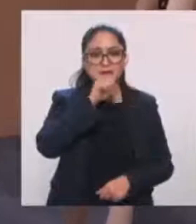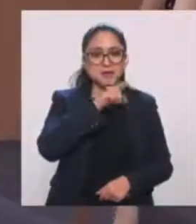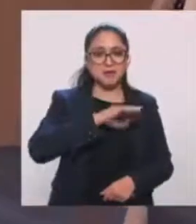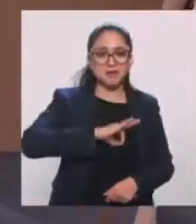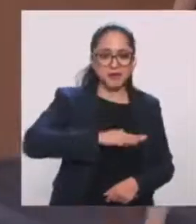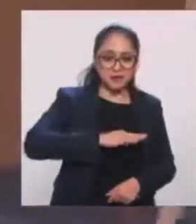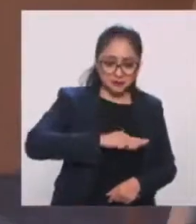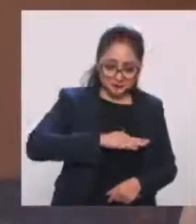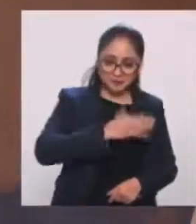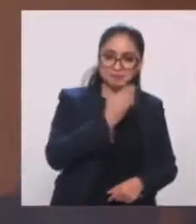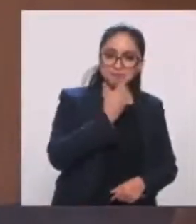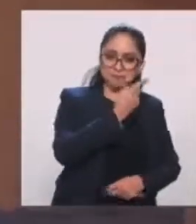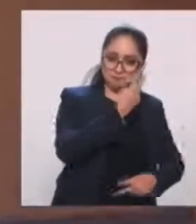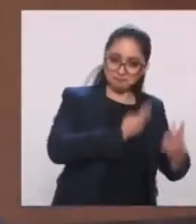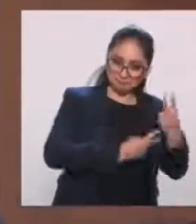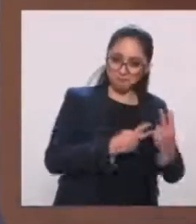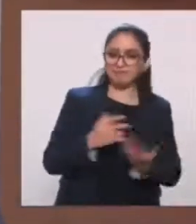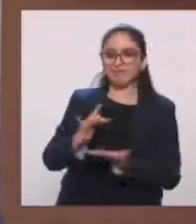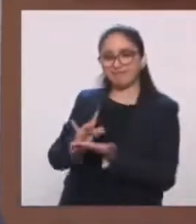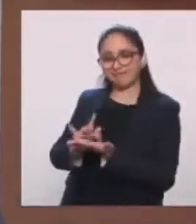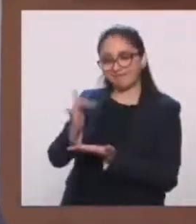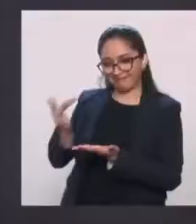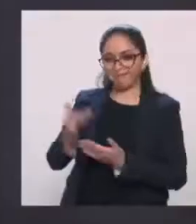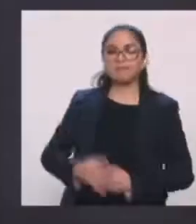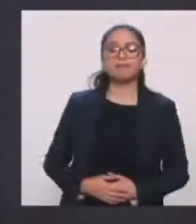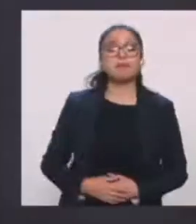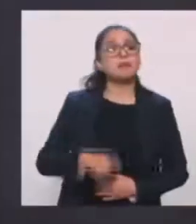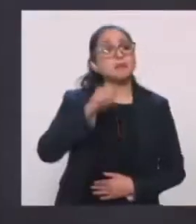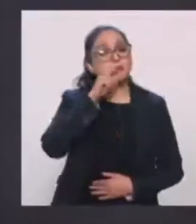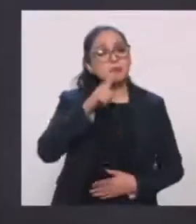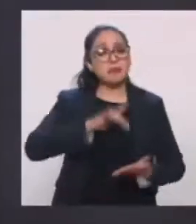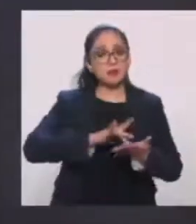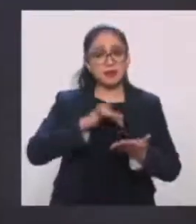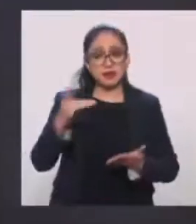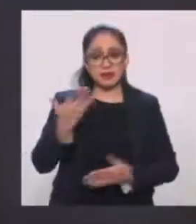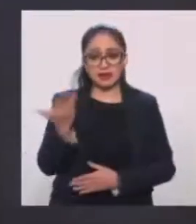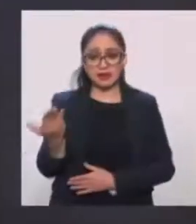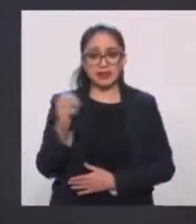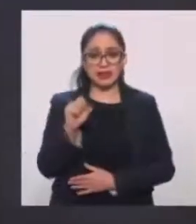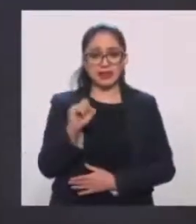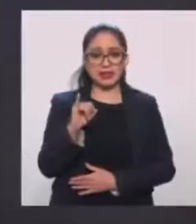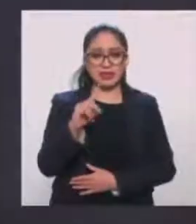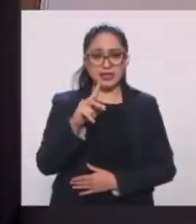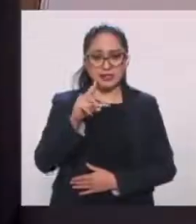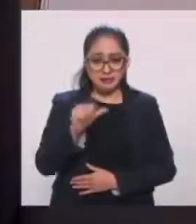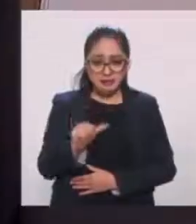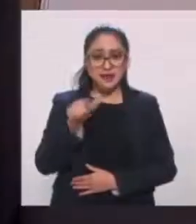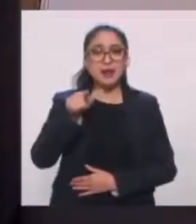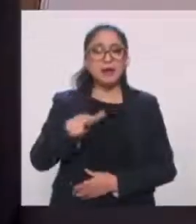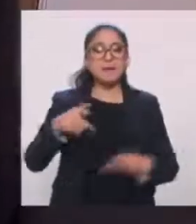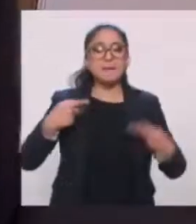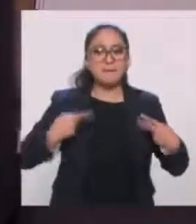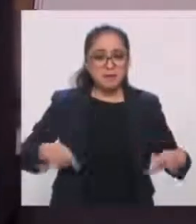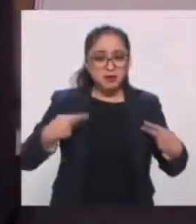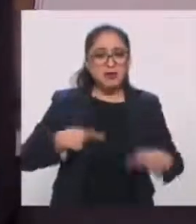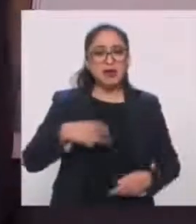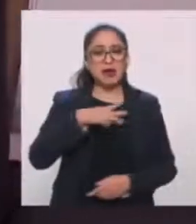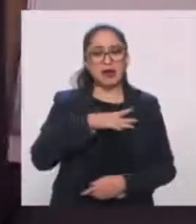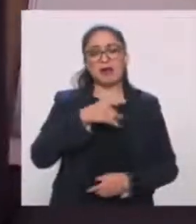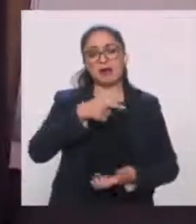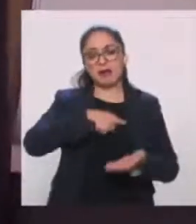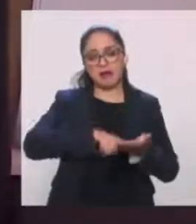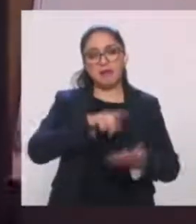Gracias. Y por supuesto también le agradezco mucho que esté aquí Silvia Carmona, activista y paciente de VIH. Bienvenida nuevamente,